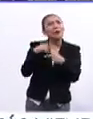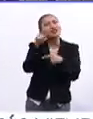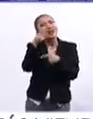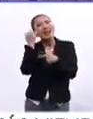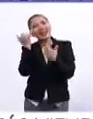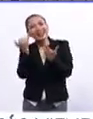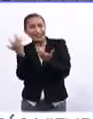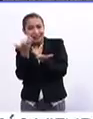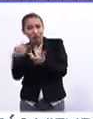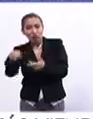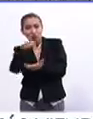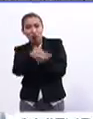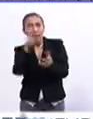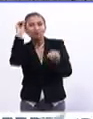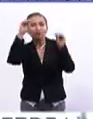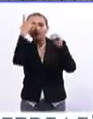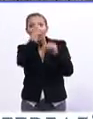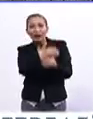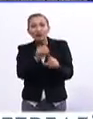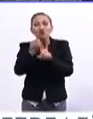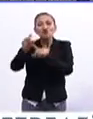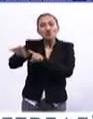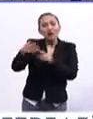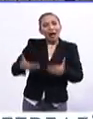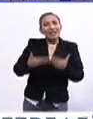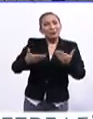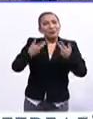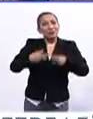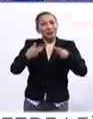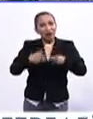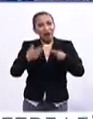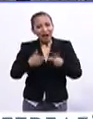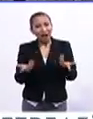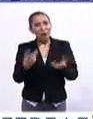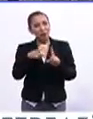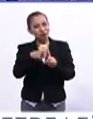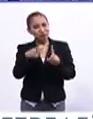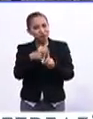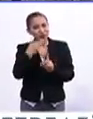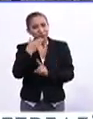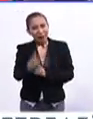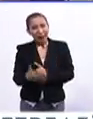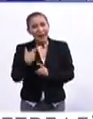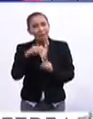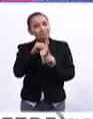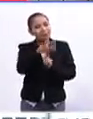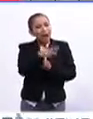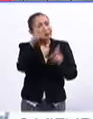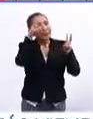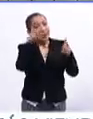personas hicieran algo por su espacio, influir en el estado de ánimo de las personas de manera positiva e